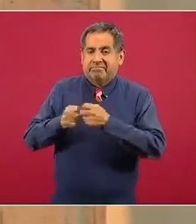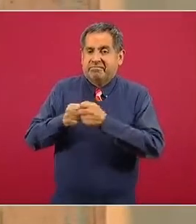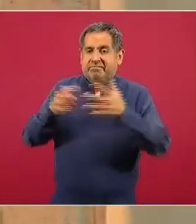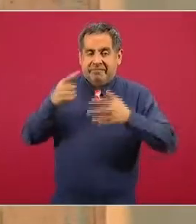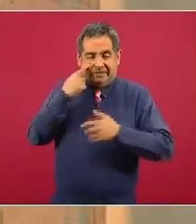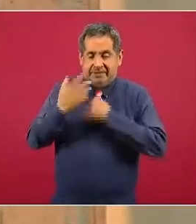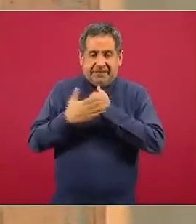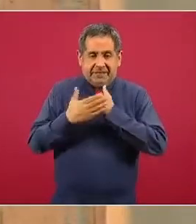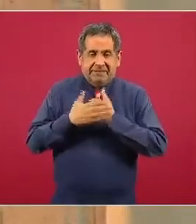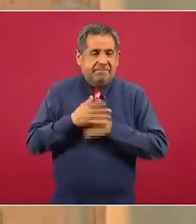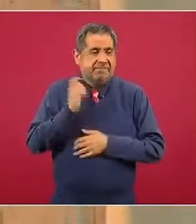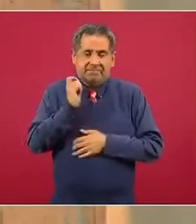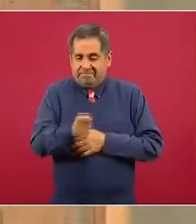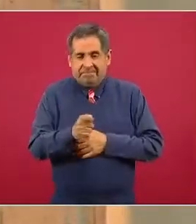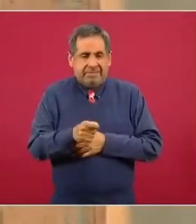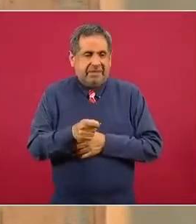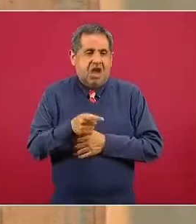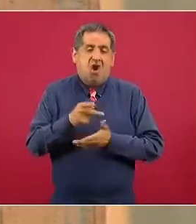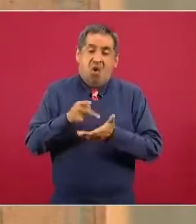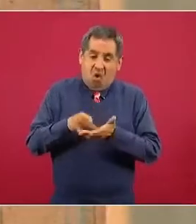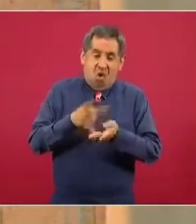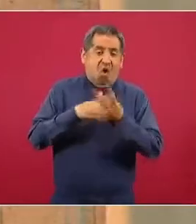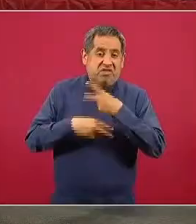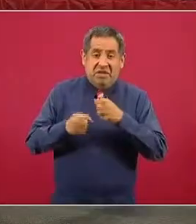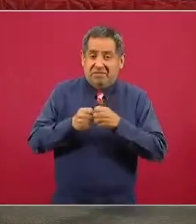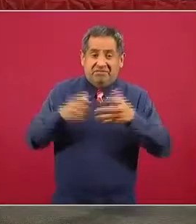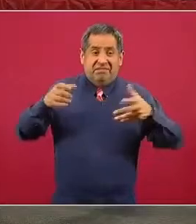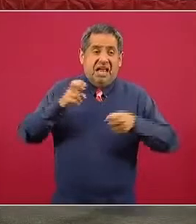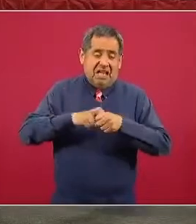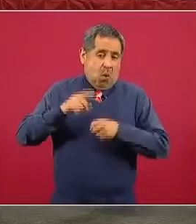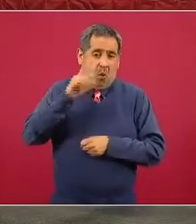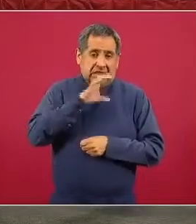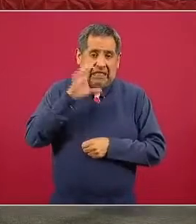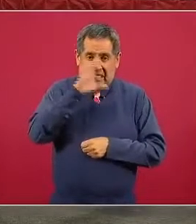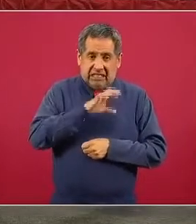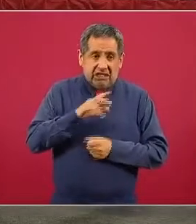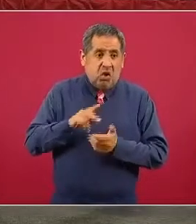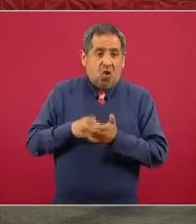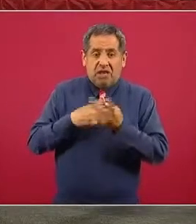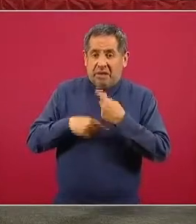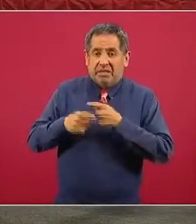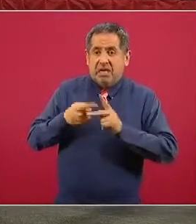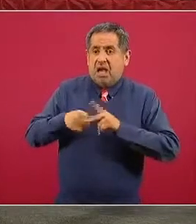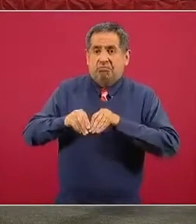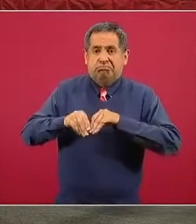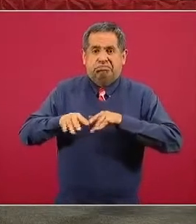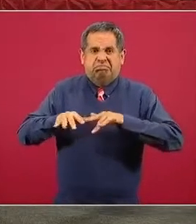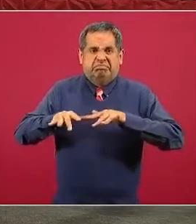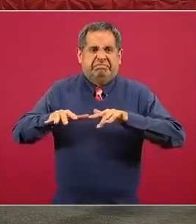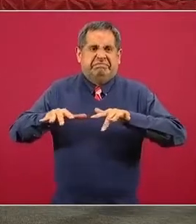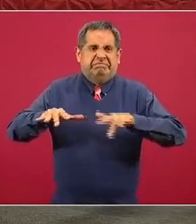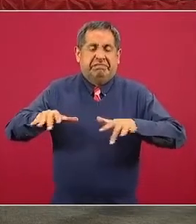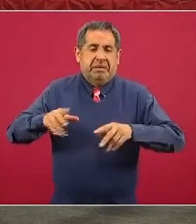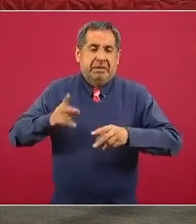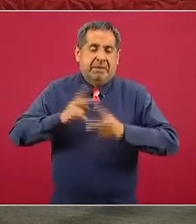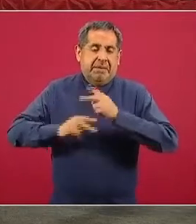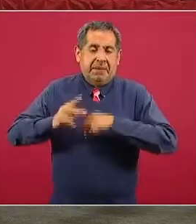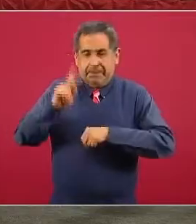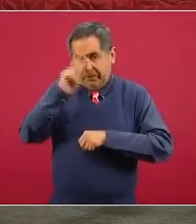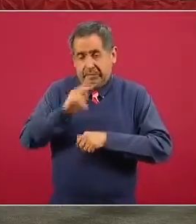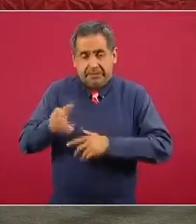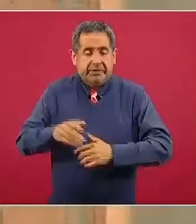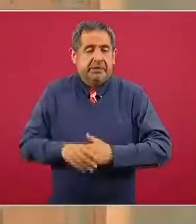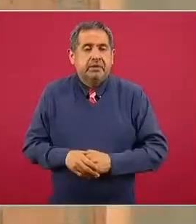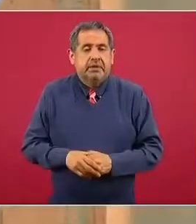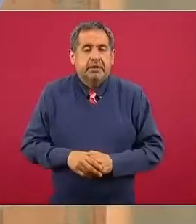este indicador características de un rebrote en función al comportamiento que había venido observando.